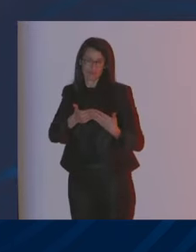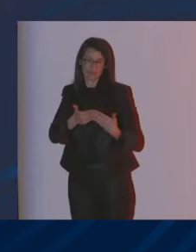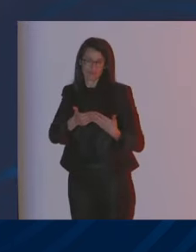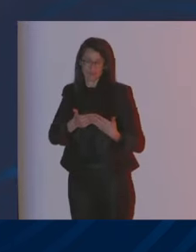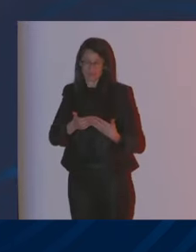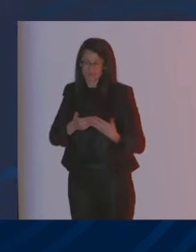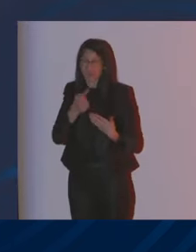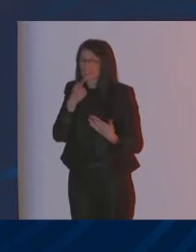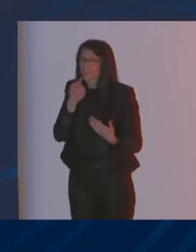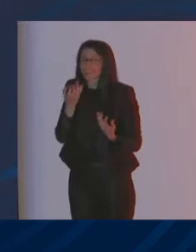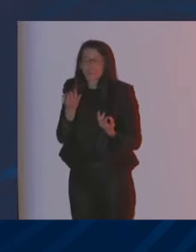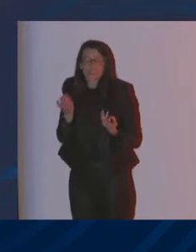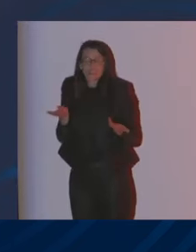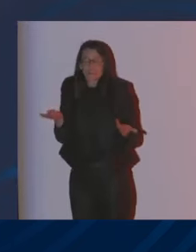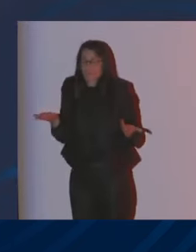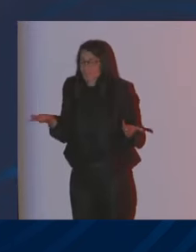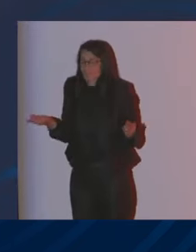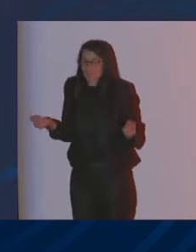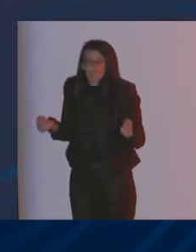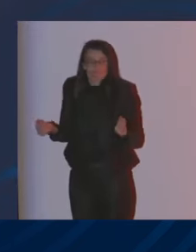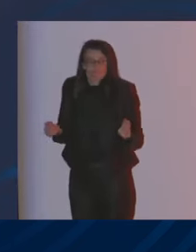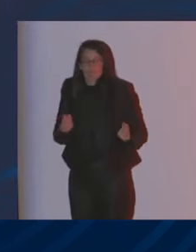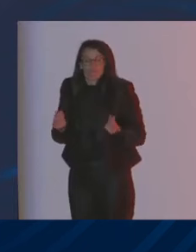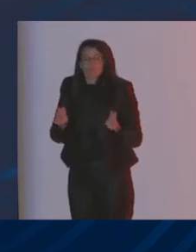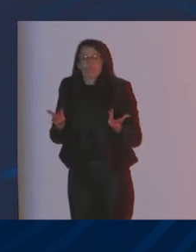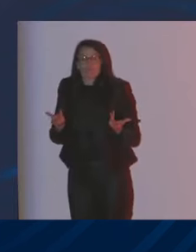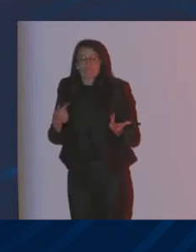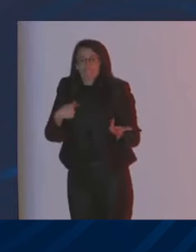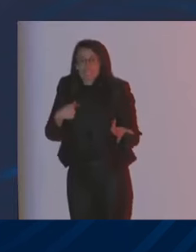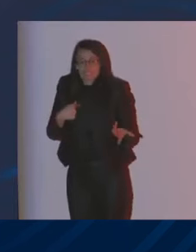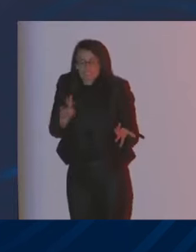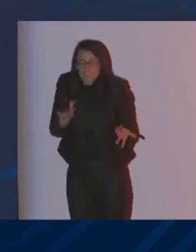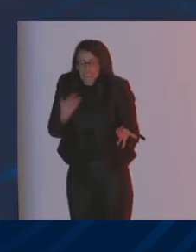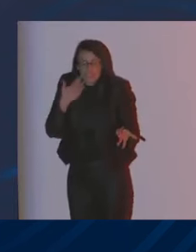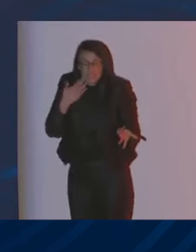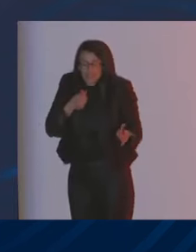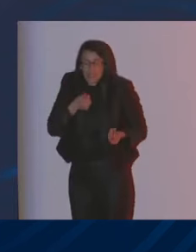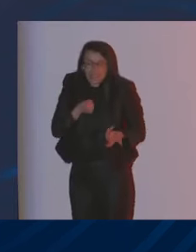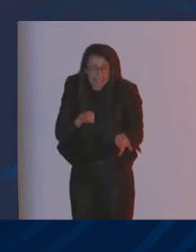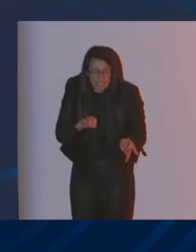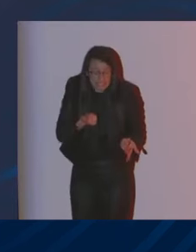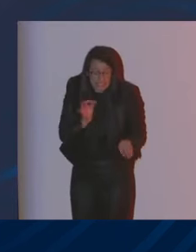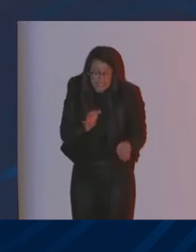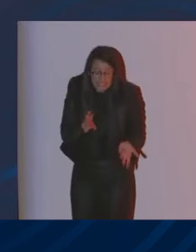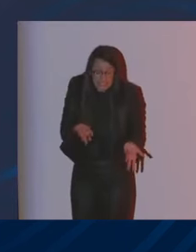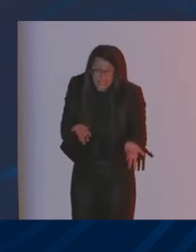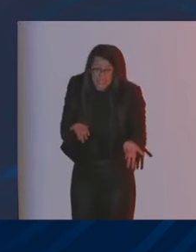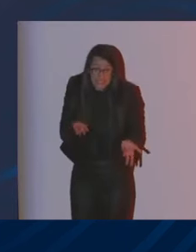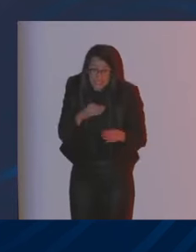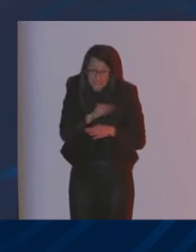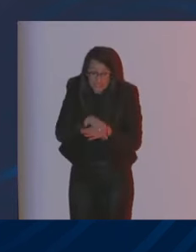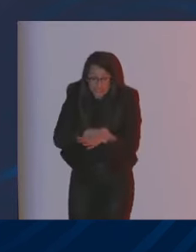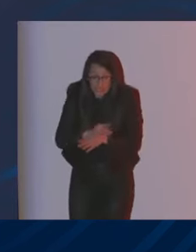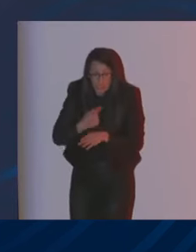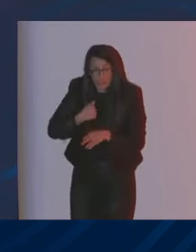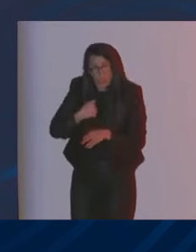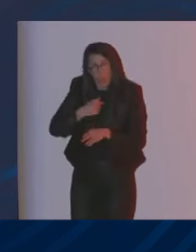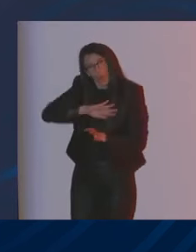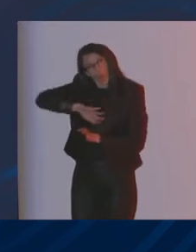¿Qué decir de ella? Es mi debilidad, lo reconozco. Aunque la nombre en último